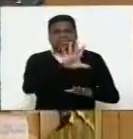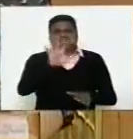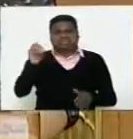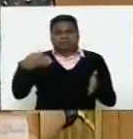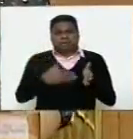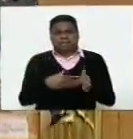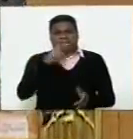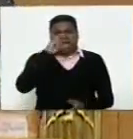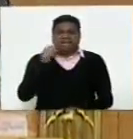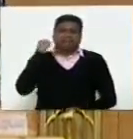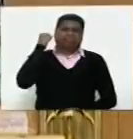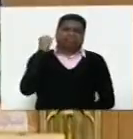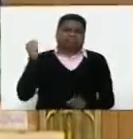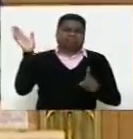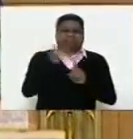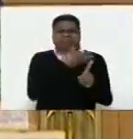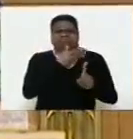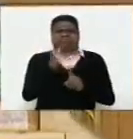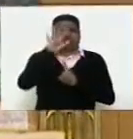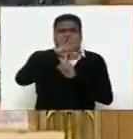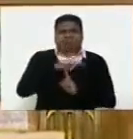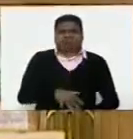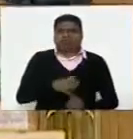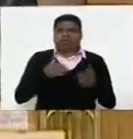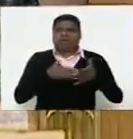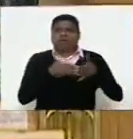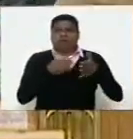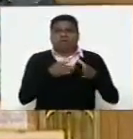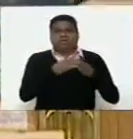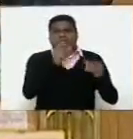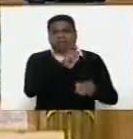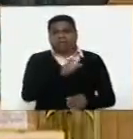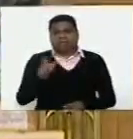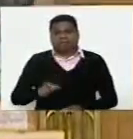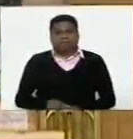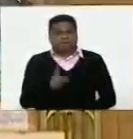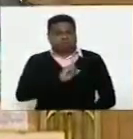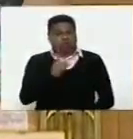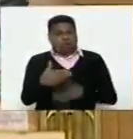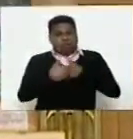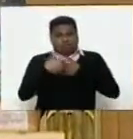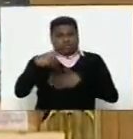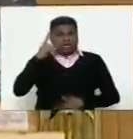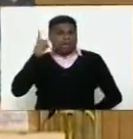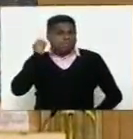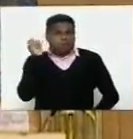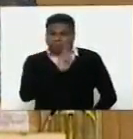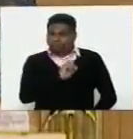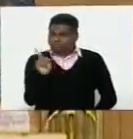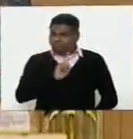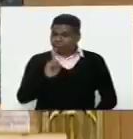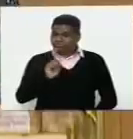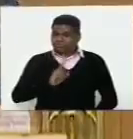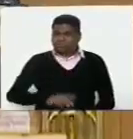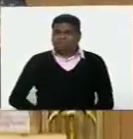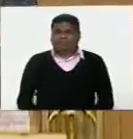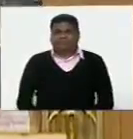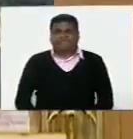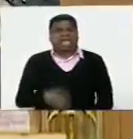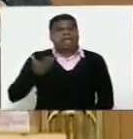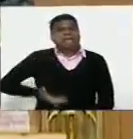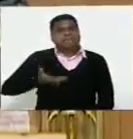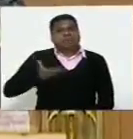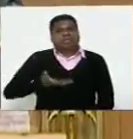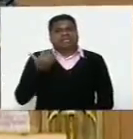de barbarie también contra el ser humano, no contra la mujer. Es